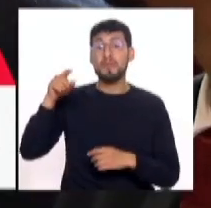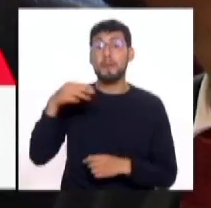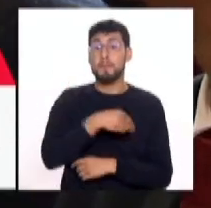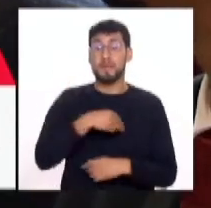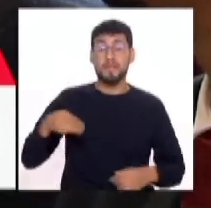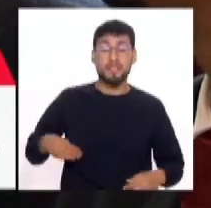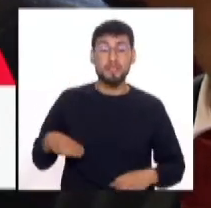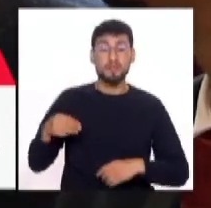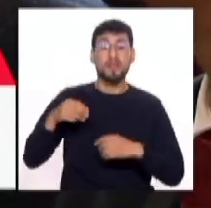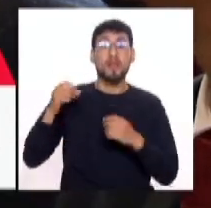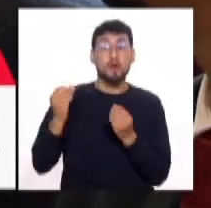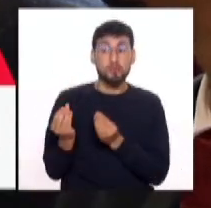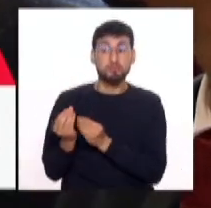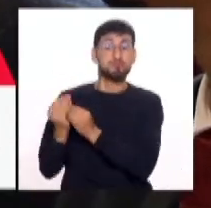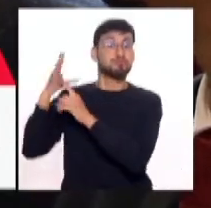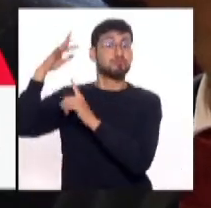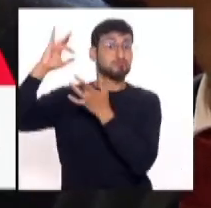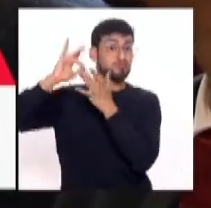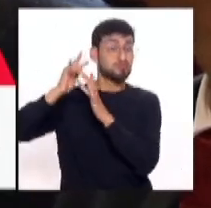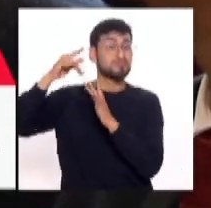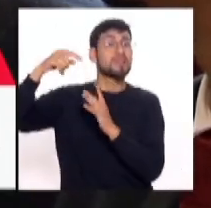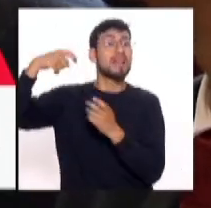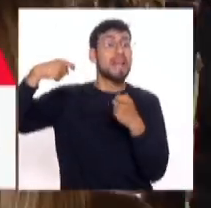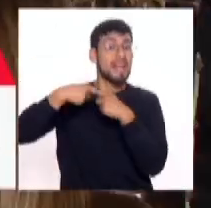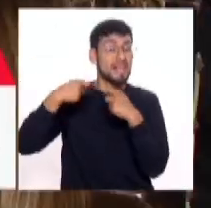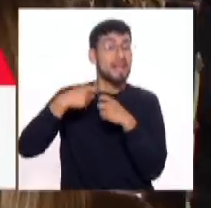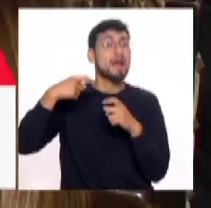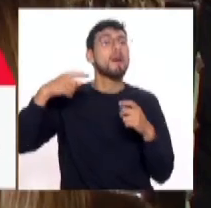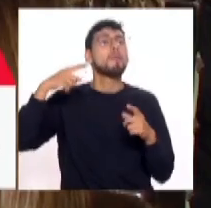y Minas, Óscar Vera Garbulevich.